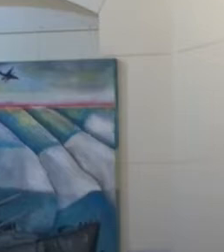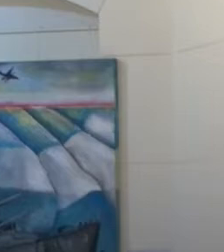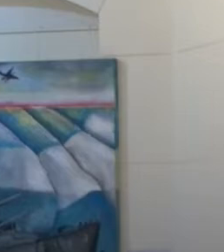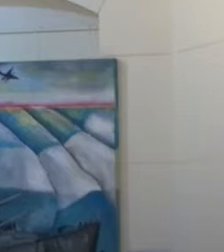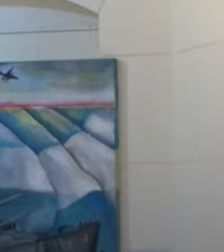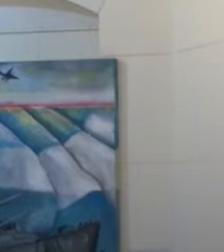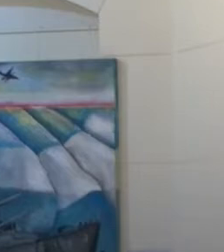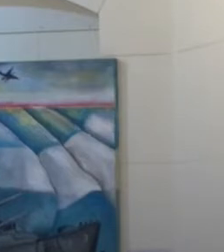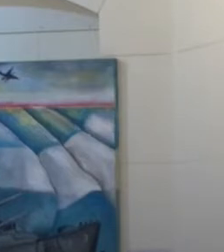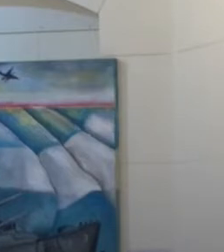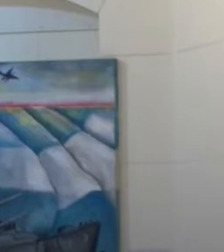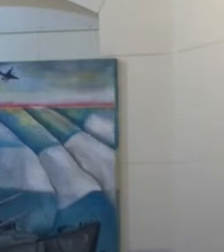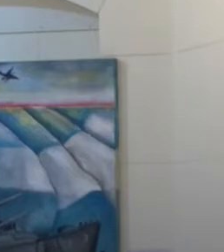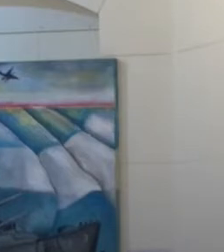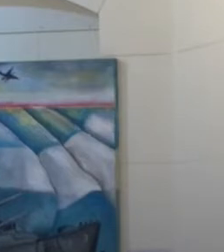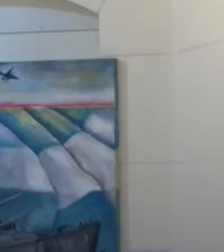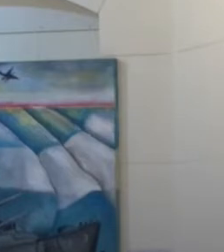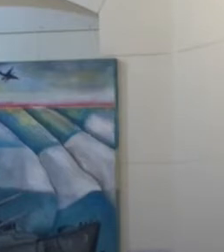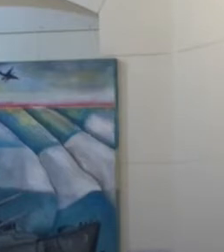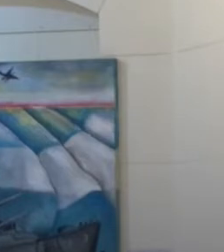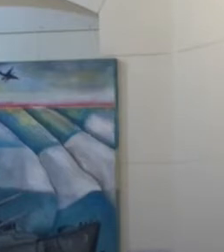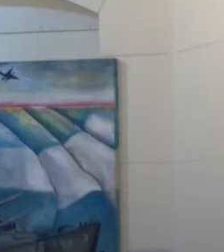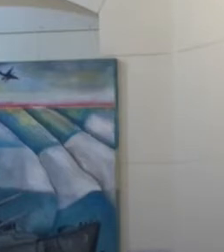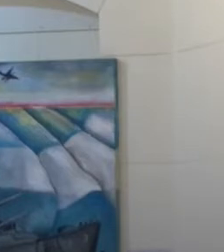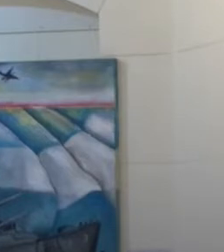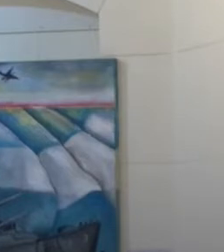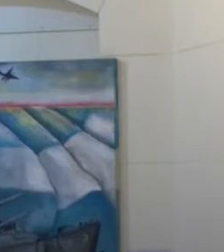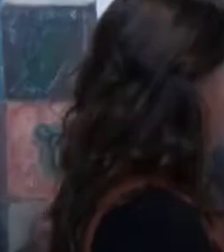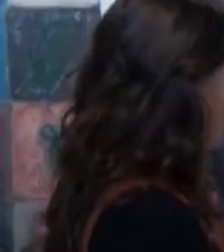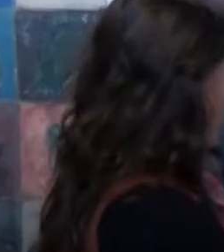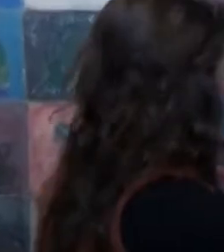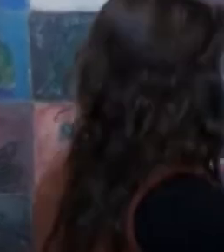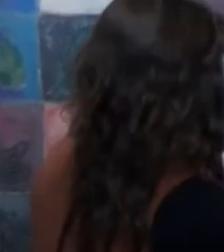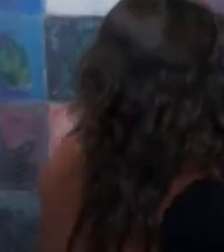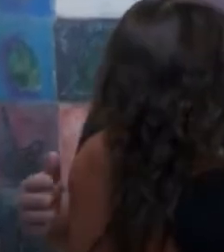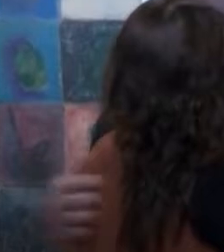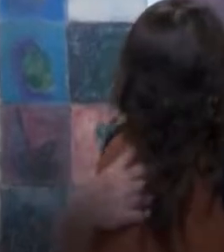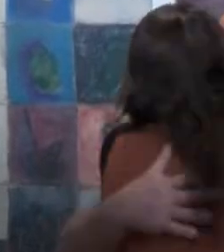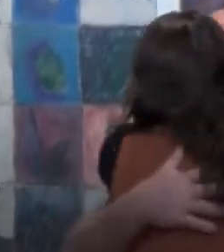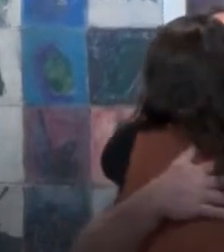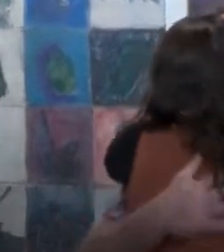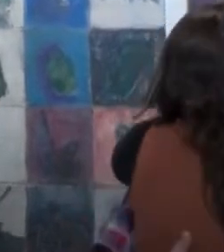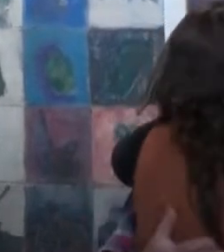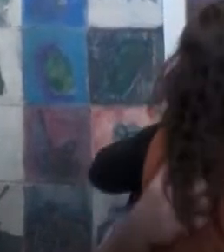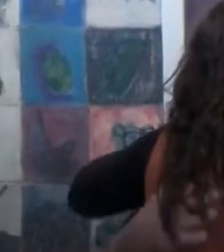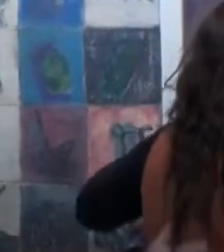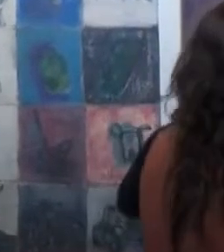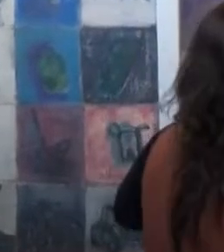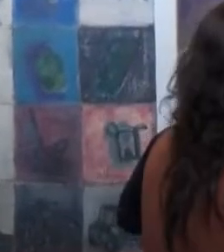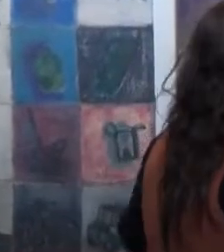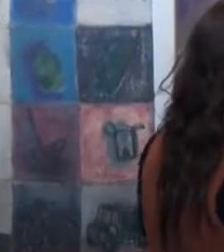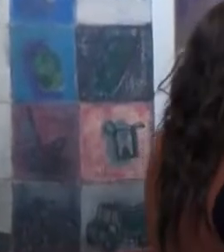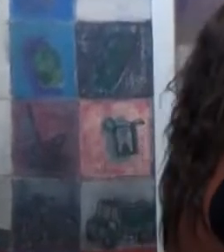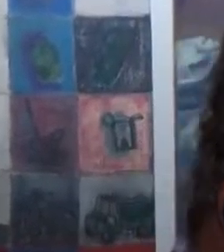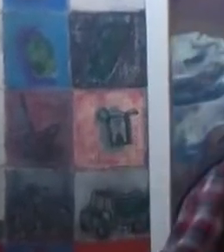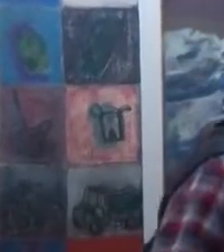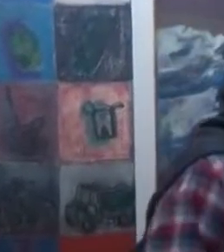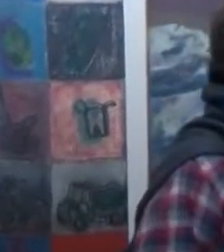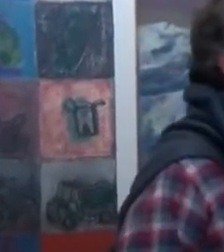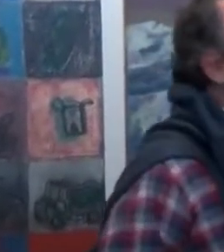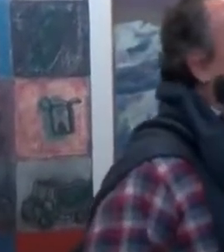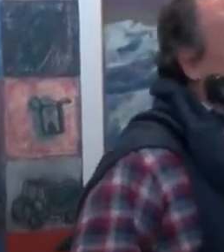creemos fundamental traer esta obra a la legislatura de la ciudad. A principio de año nos juntamos a coordinar acciones